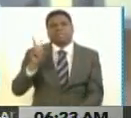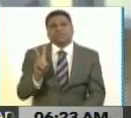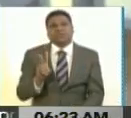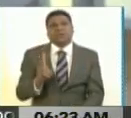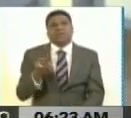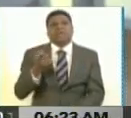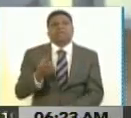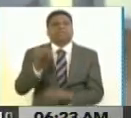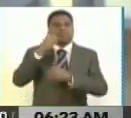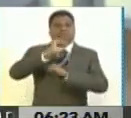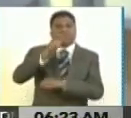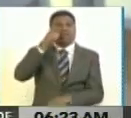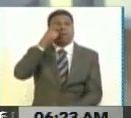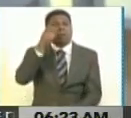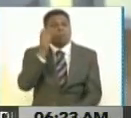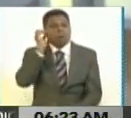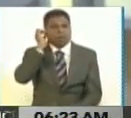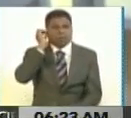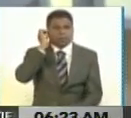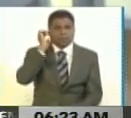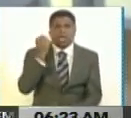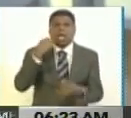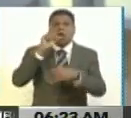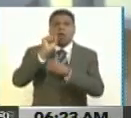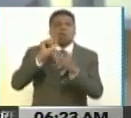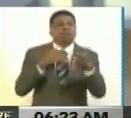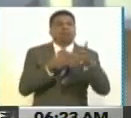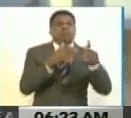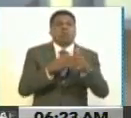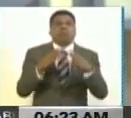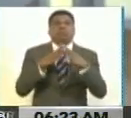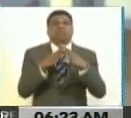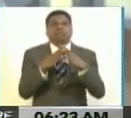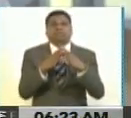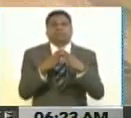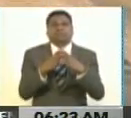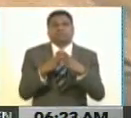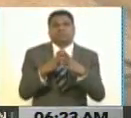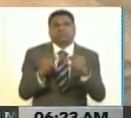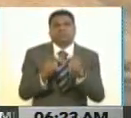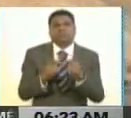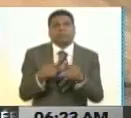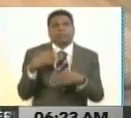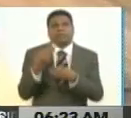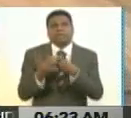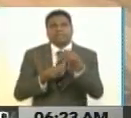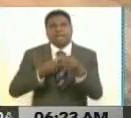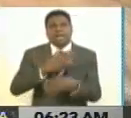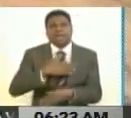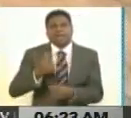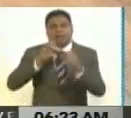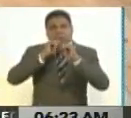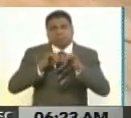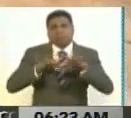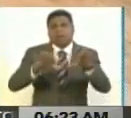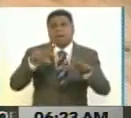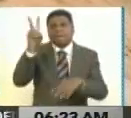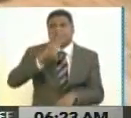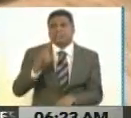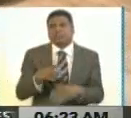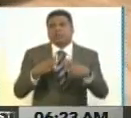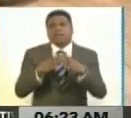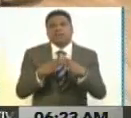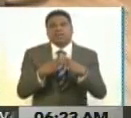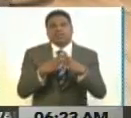defiende a los pueblos, que se erige en contra de esta nueva forma de neoimperialismo, es por lo que se ha querido desplazar a Venezuela fuera del tablero de